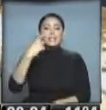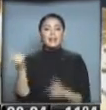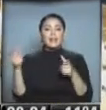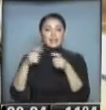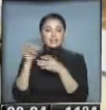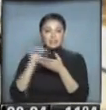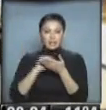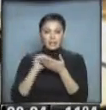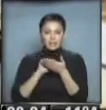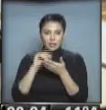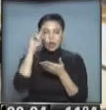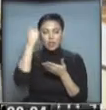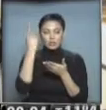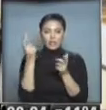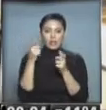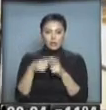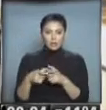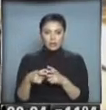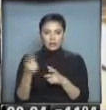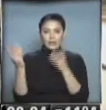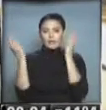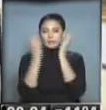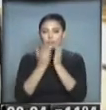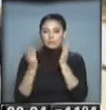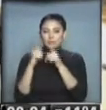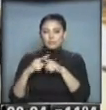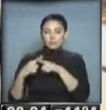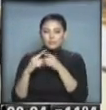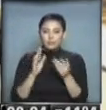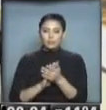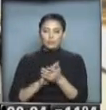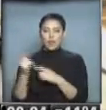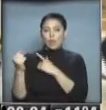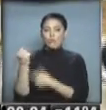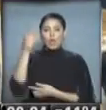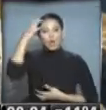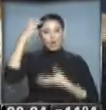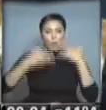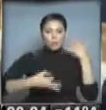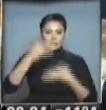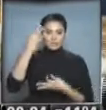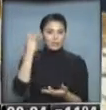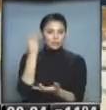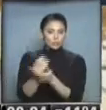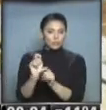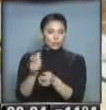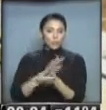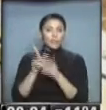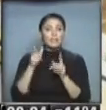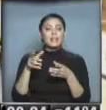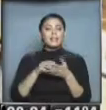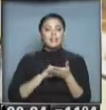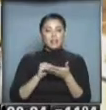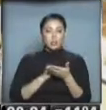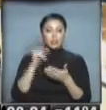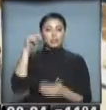el Senado Nacional. Se van a analizar los pliegos de designaciones en el Poder Judicial. También los senadores van a comenzar